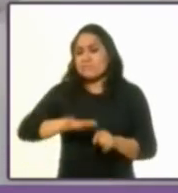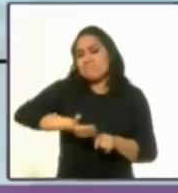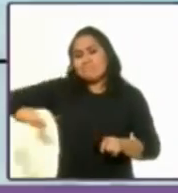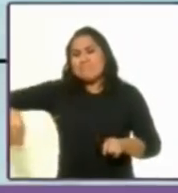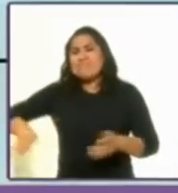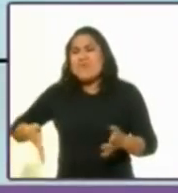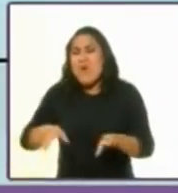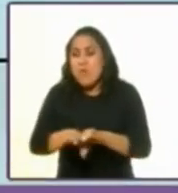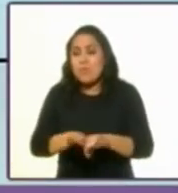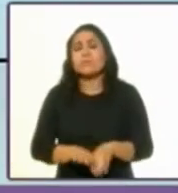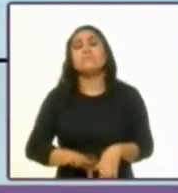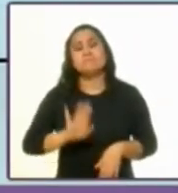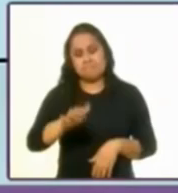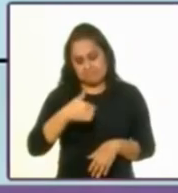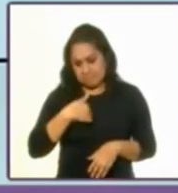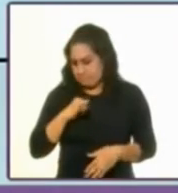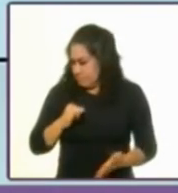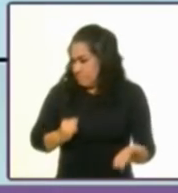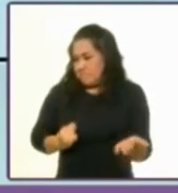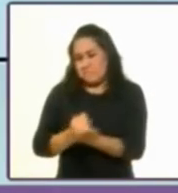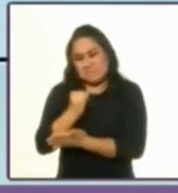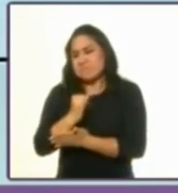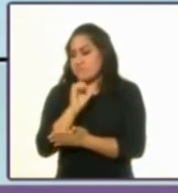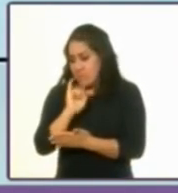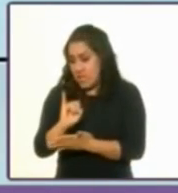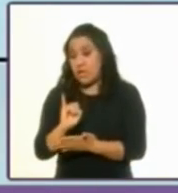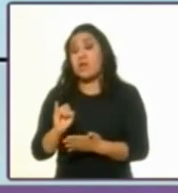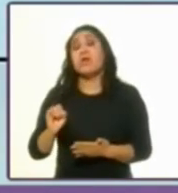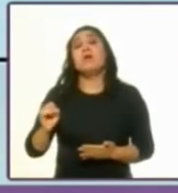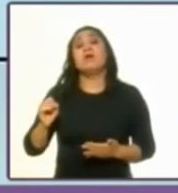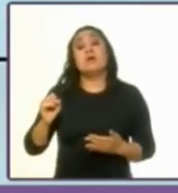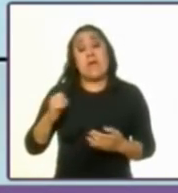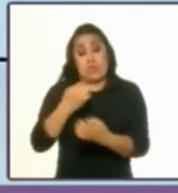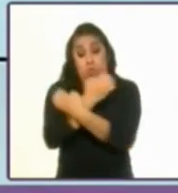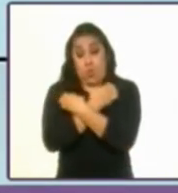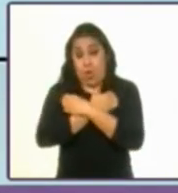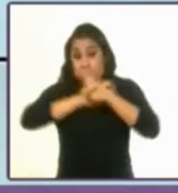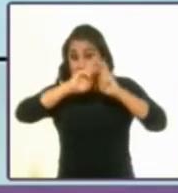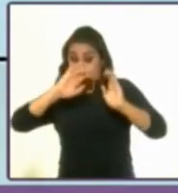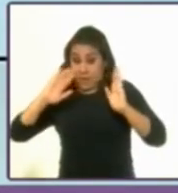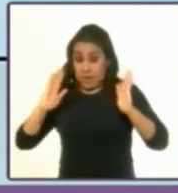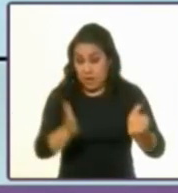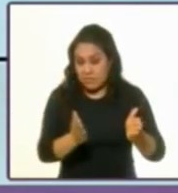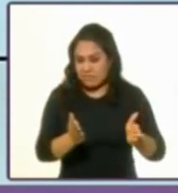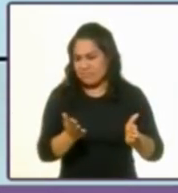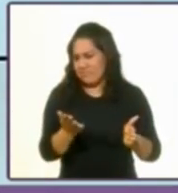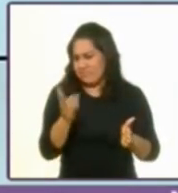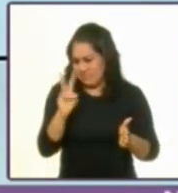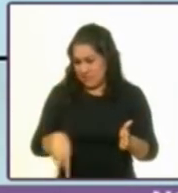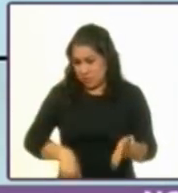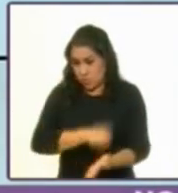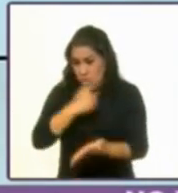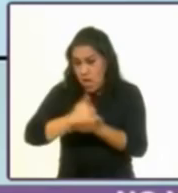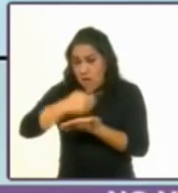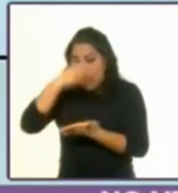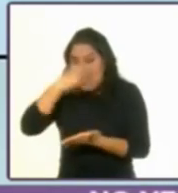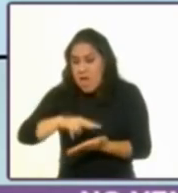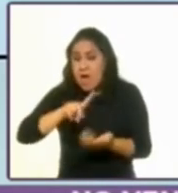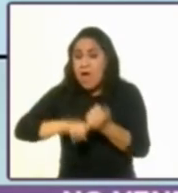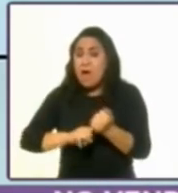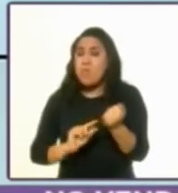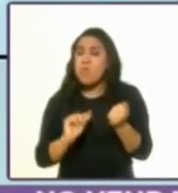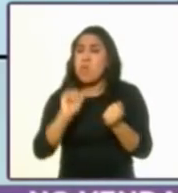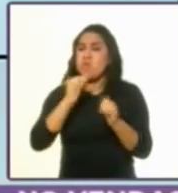definitivamente vamos a buscar la descentralización de la educación es sorprendente que solamente la ciudad de mexico sea de las pocas entidades